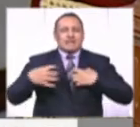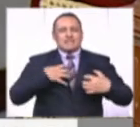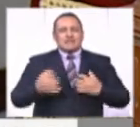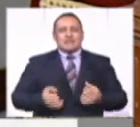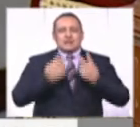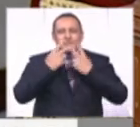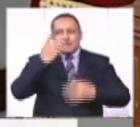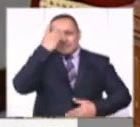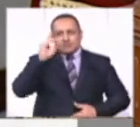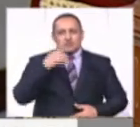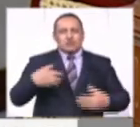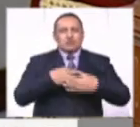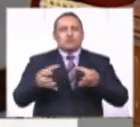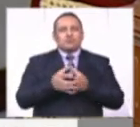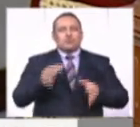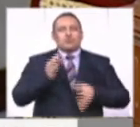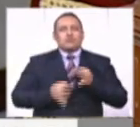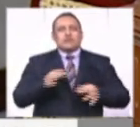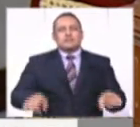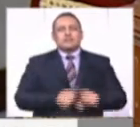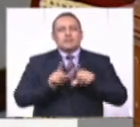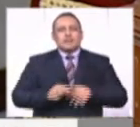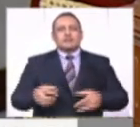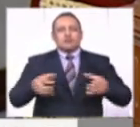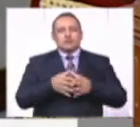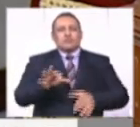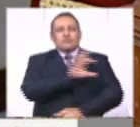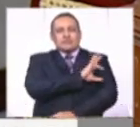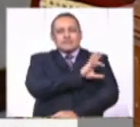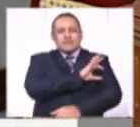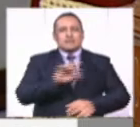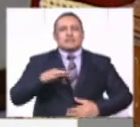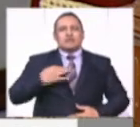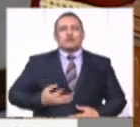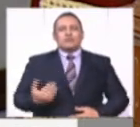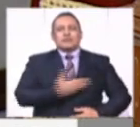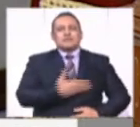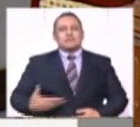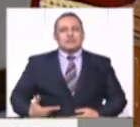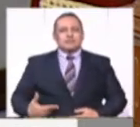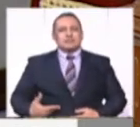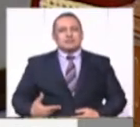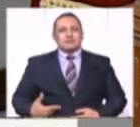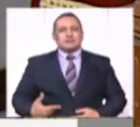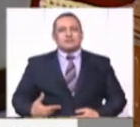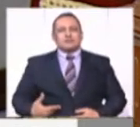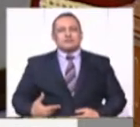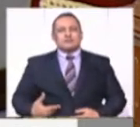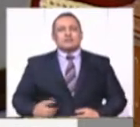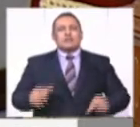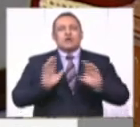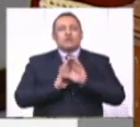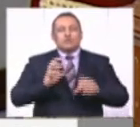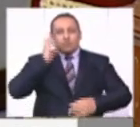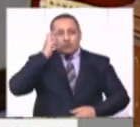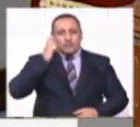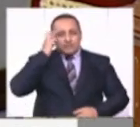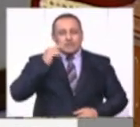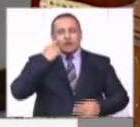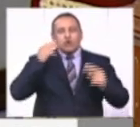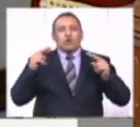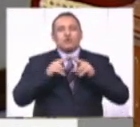las decisiones del poder judicial del Ministerio Público señor presidente la Constitución